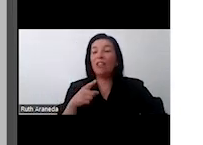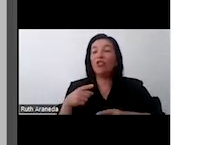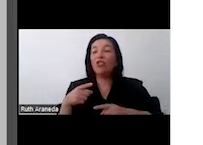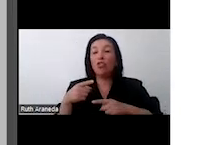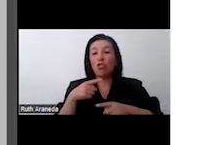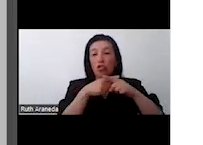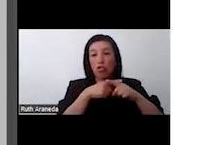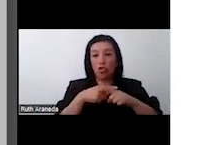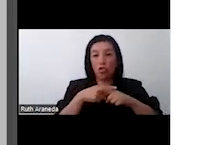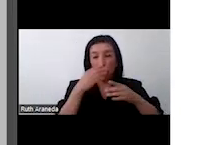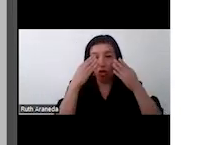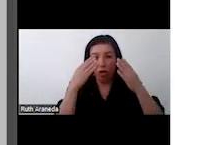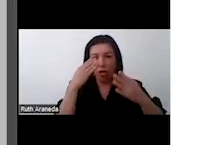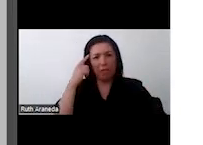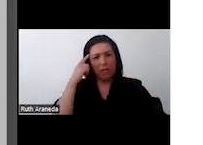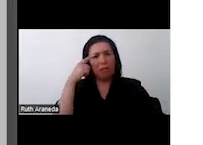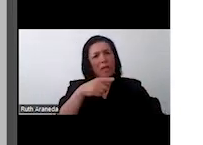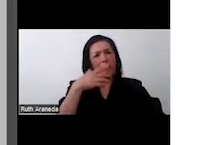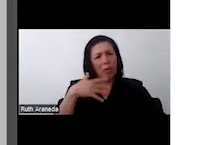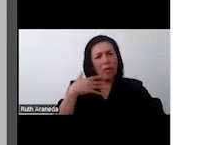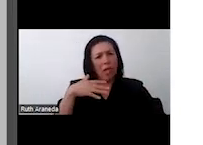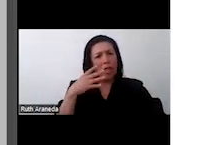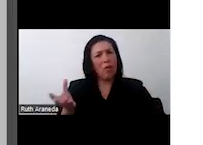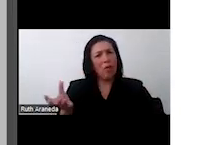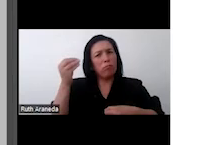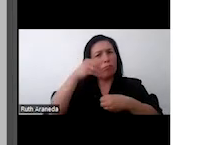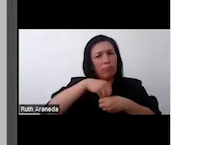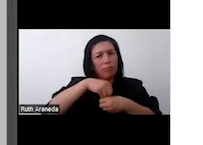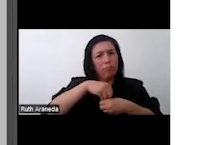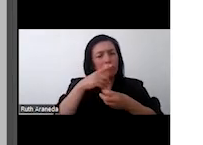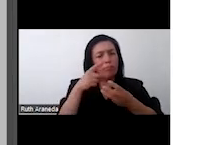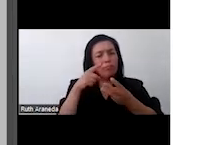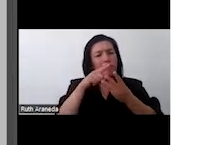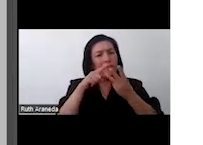y consideramos que era importante incluir